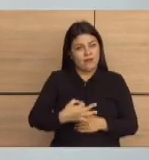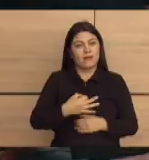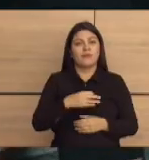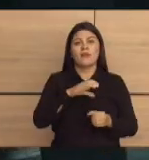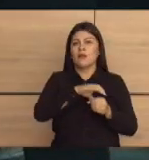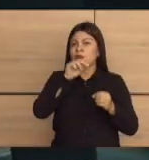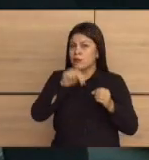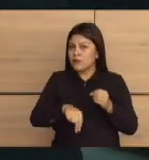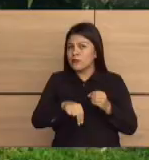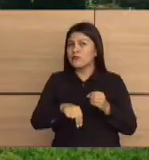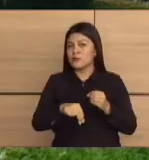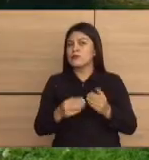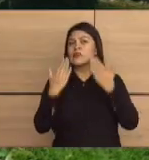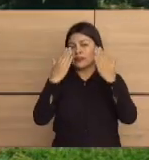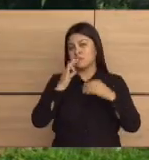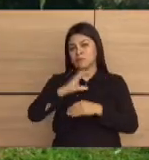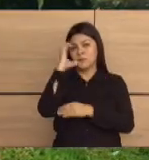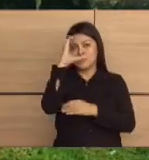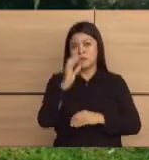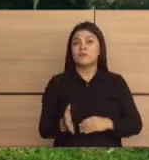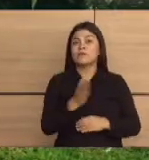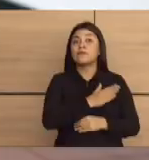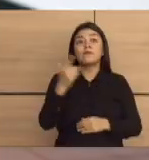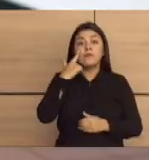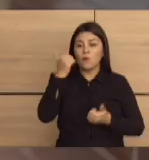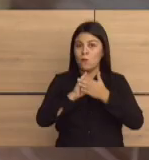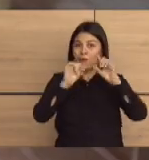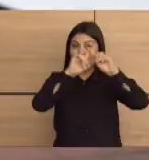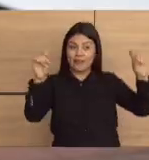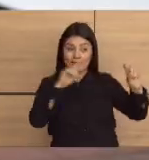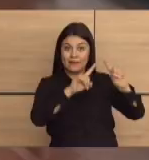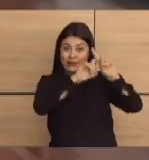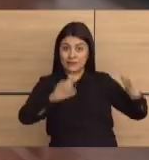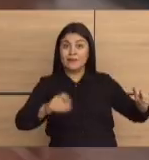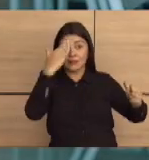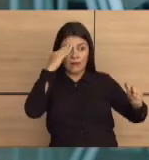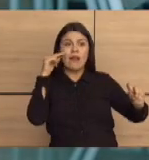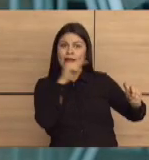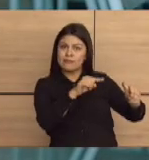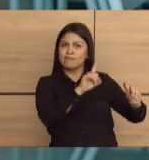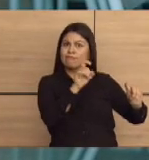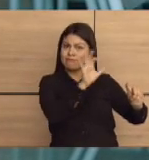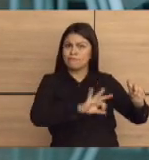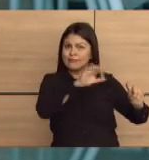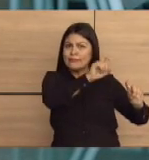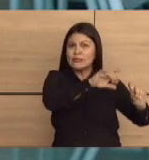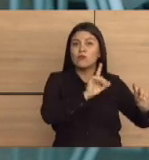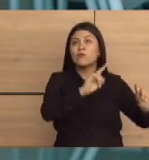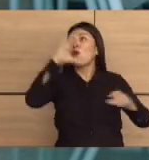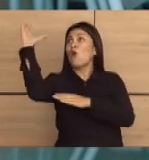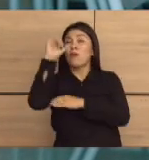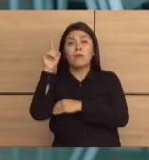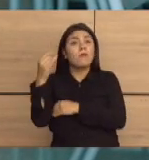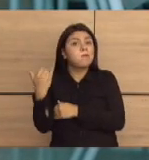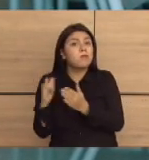que le conviene al país. Es importante hablar de diversidad porque somos un país diverso. Hay muchos saberes